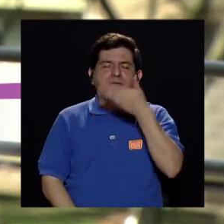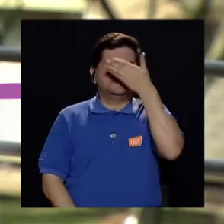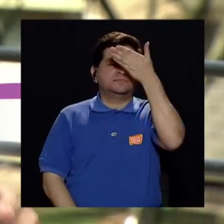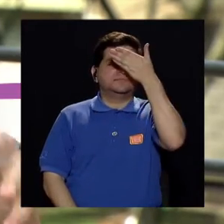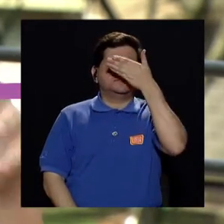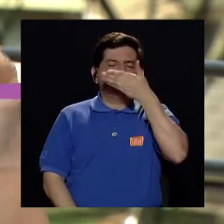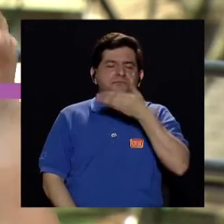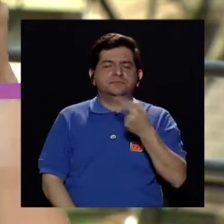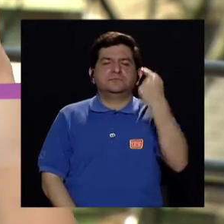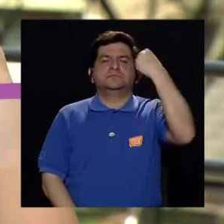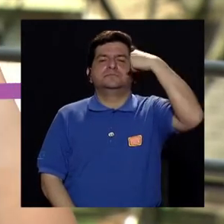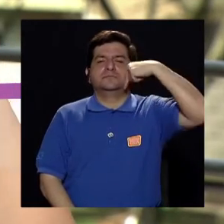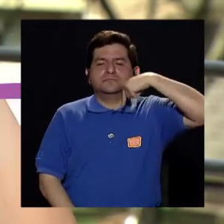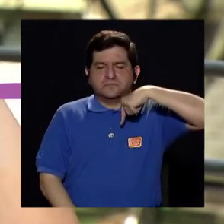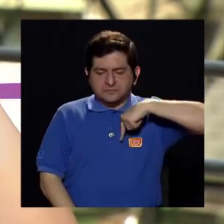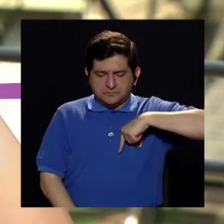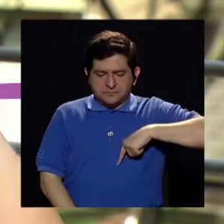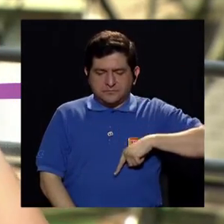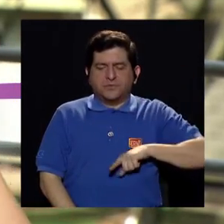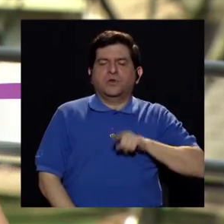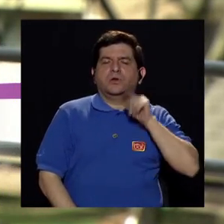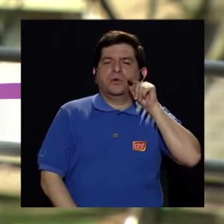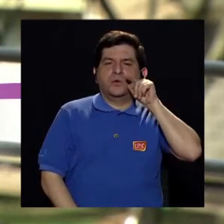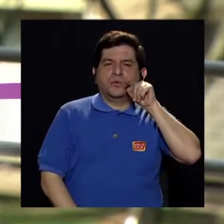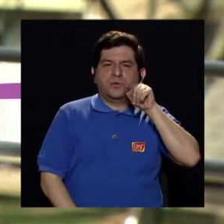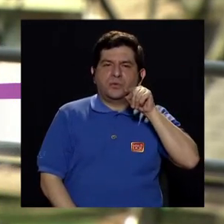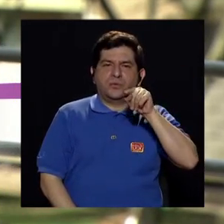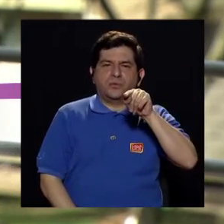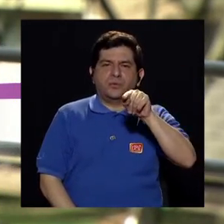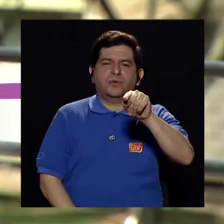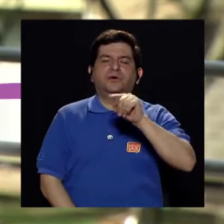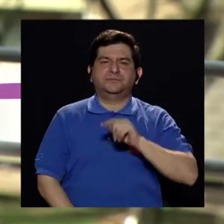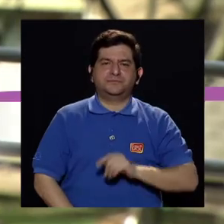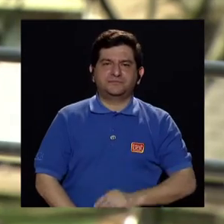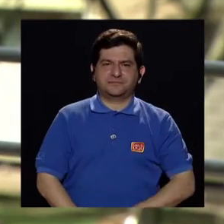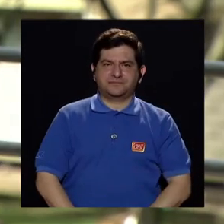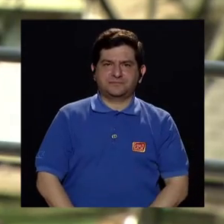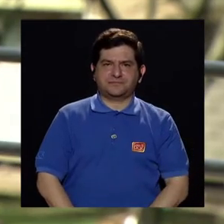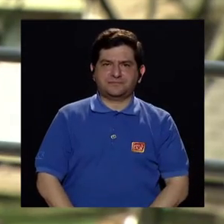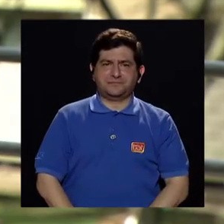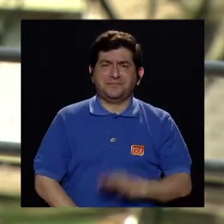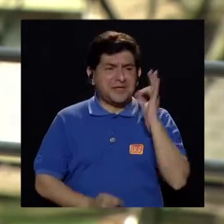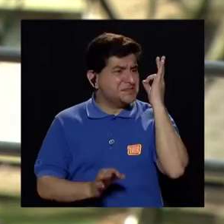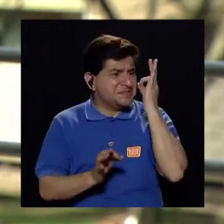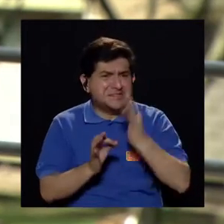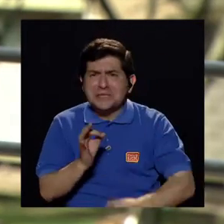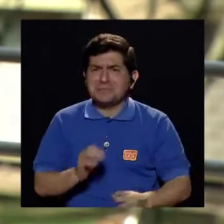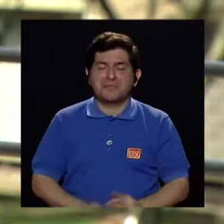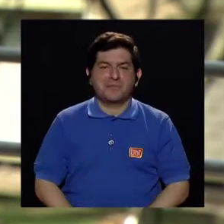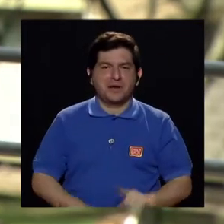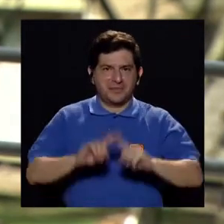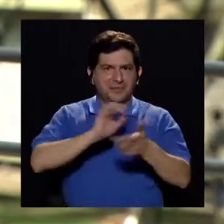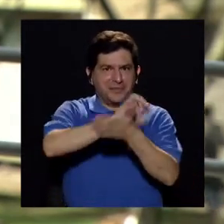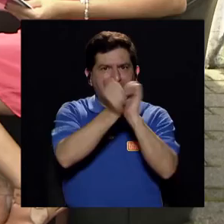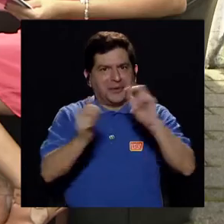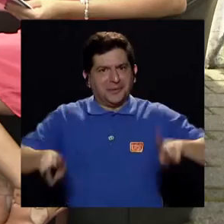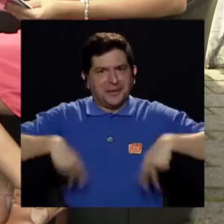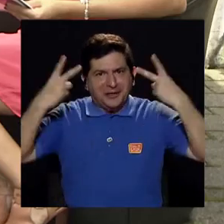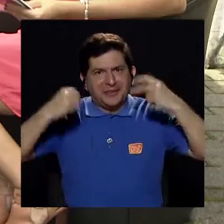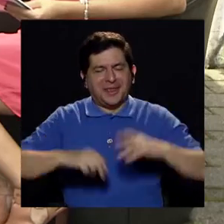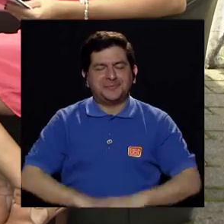voy sintiendo el aire que entra y al exhalar voy soltando lo que entró. Simple y les puede cambiar la